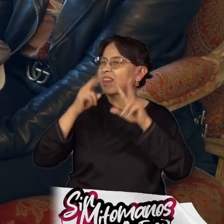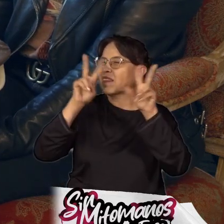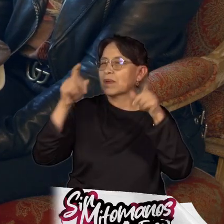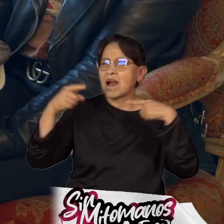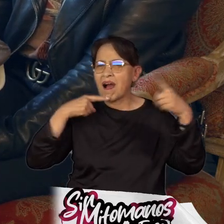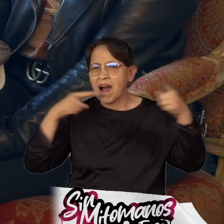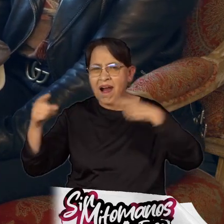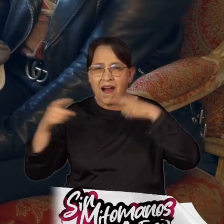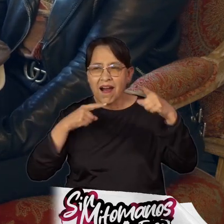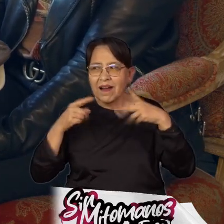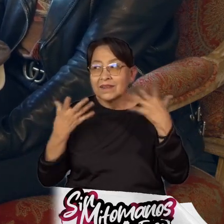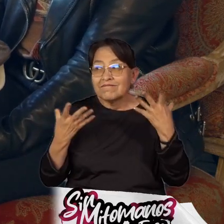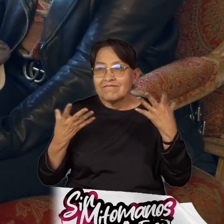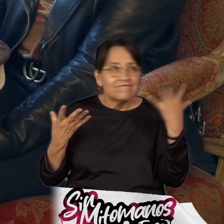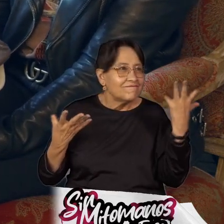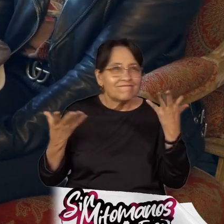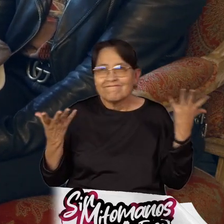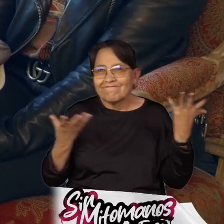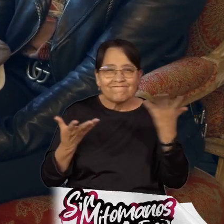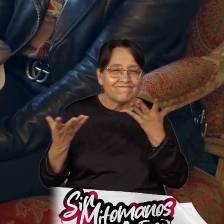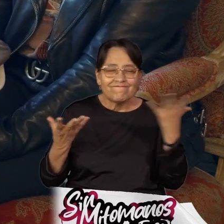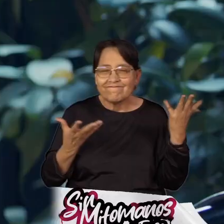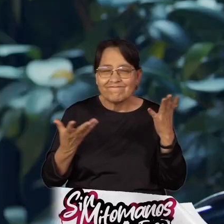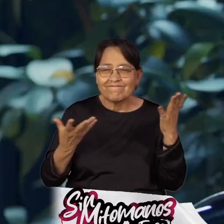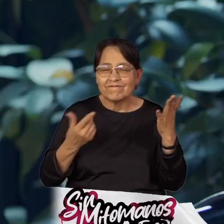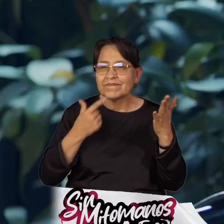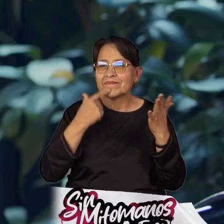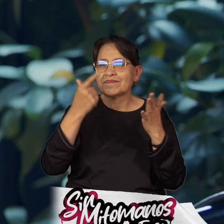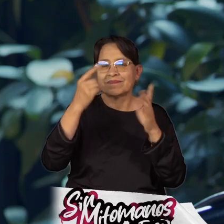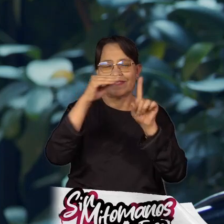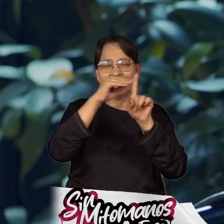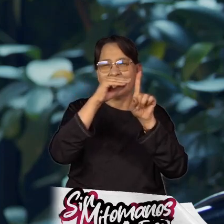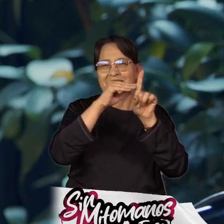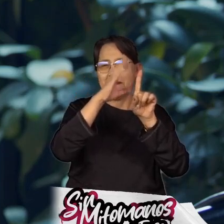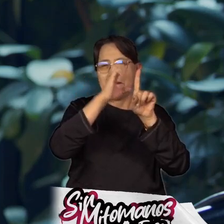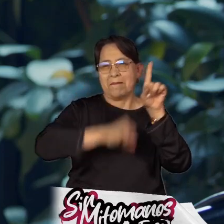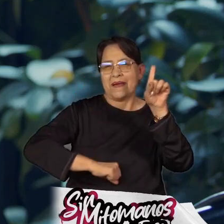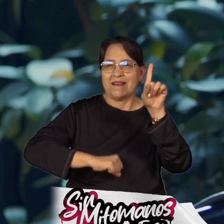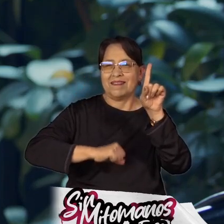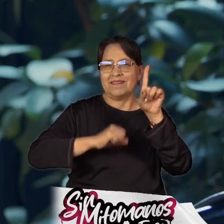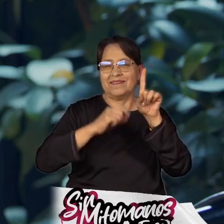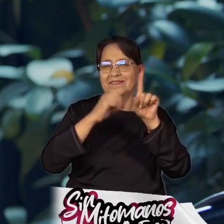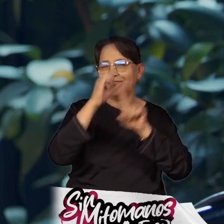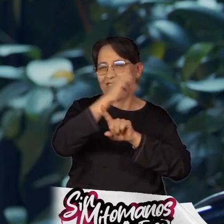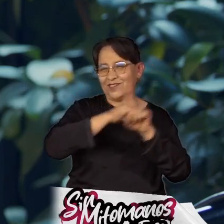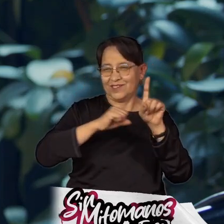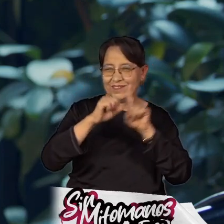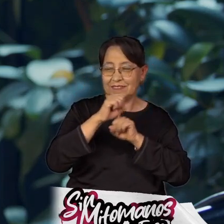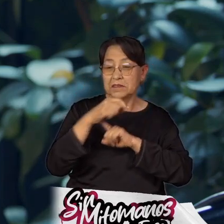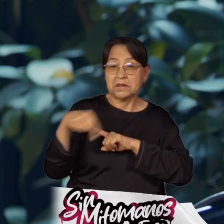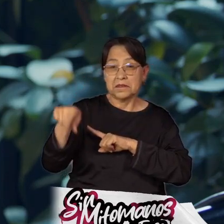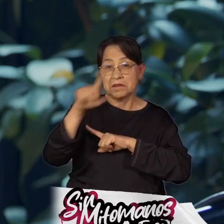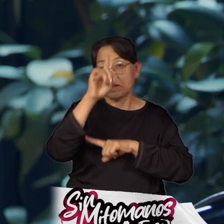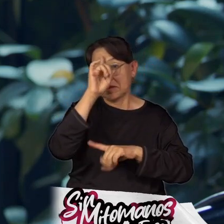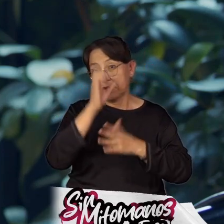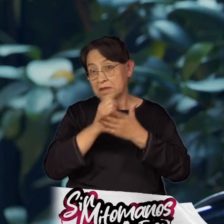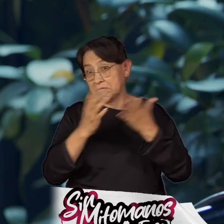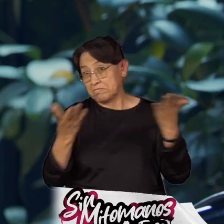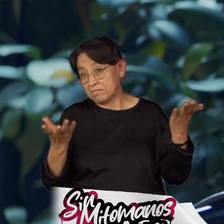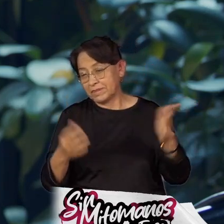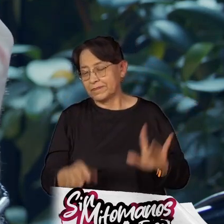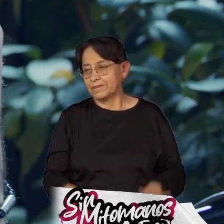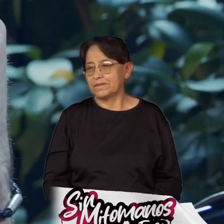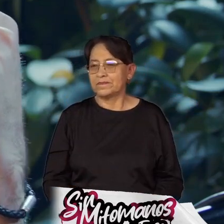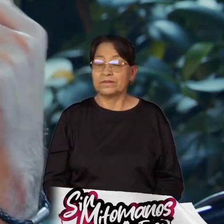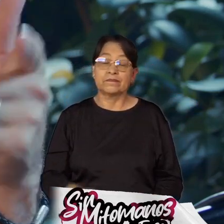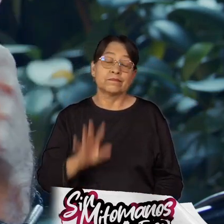sobre ¡chararán!, la eliminación de los estratos sociales. ¿Qué opinan al respecto?